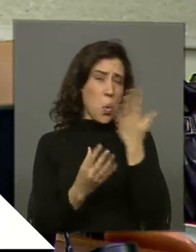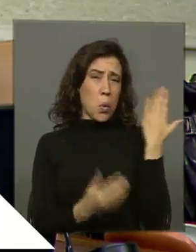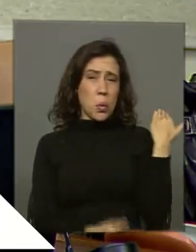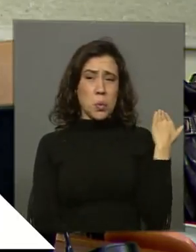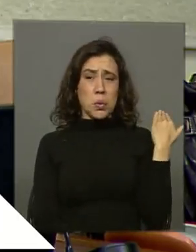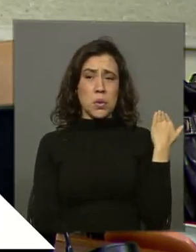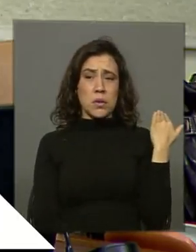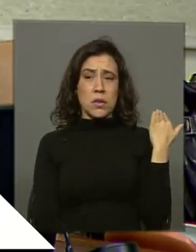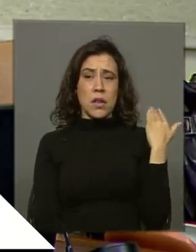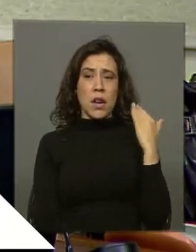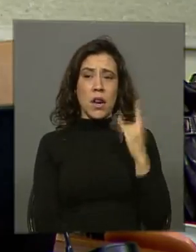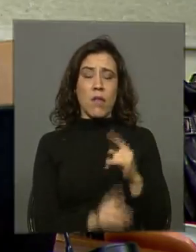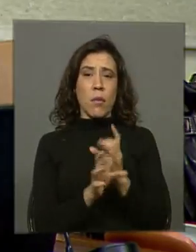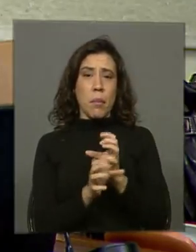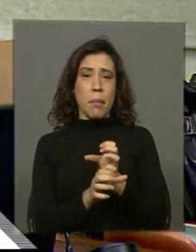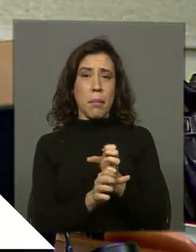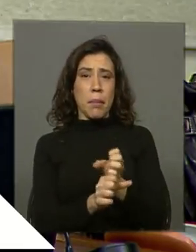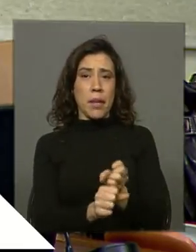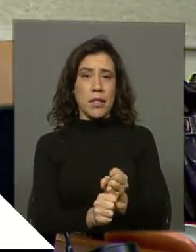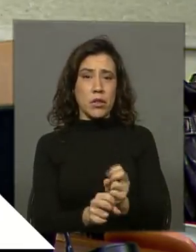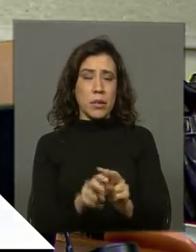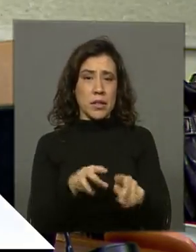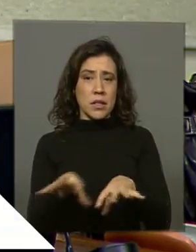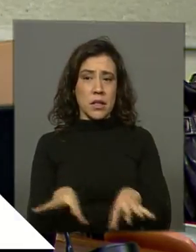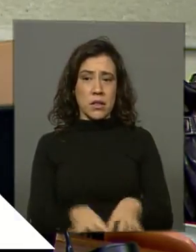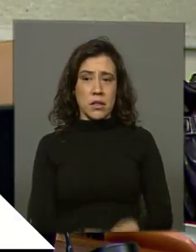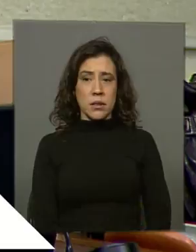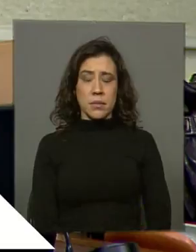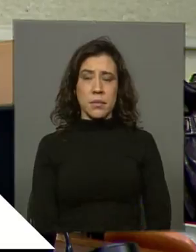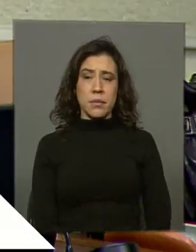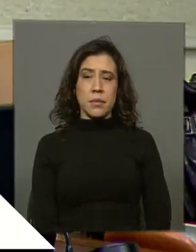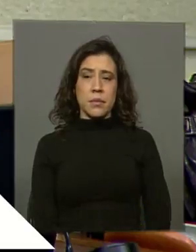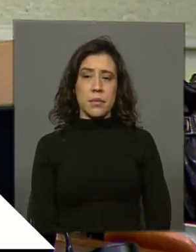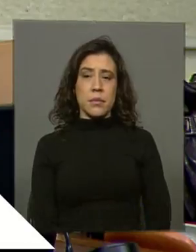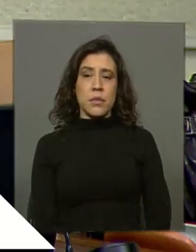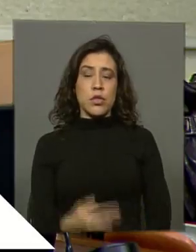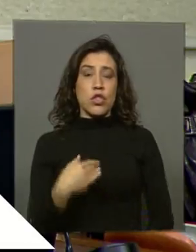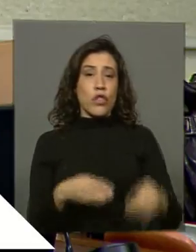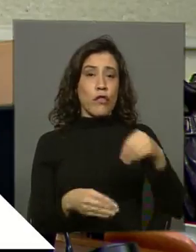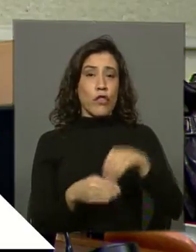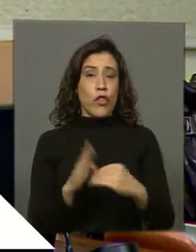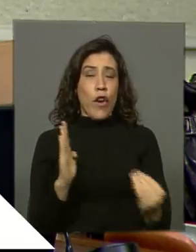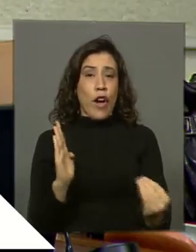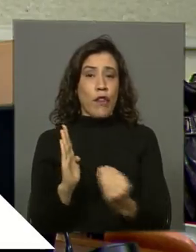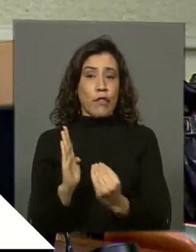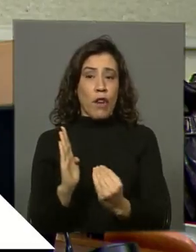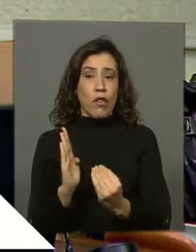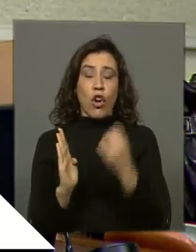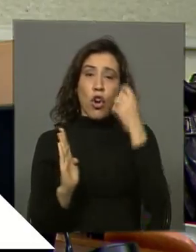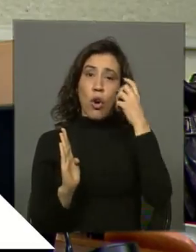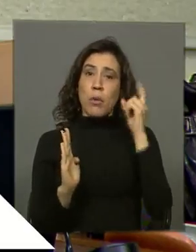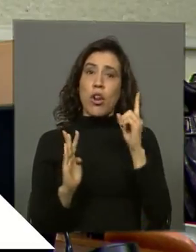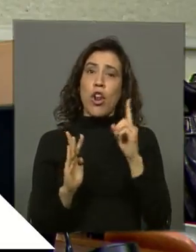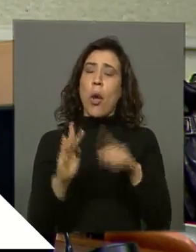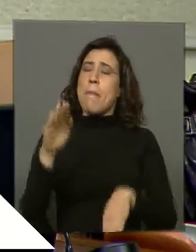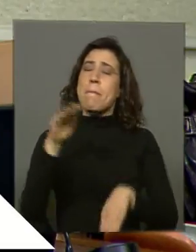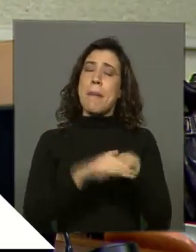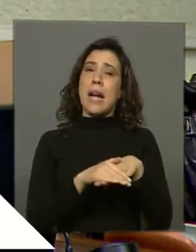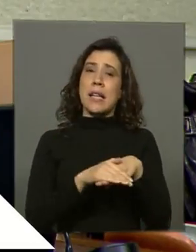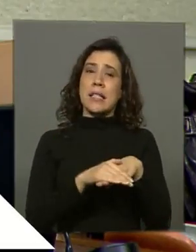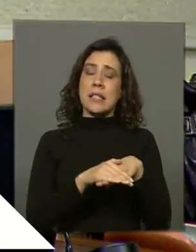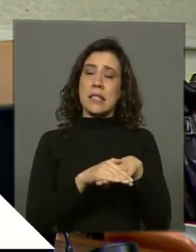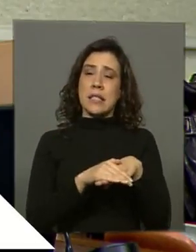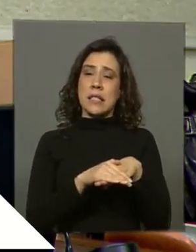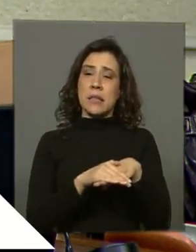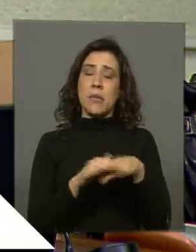y que tuvo que haber una presión para que esto se hiciera por lo tanto presidente yo voy a votar favorablemente entendiendo que no es lo máximo que